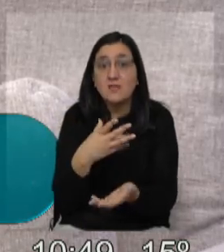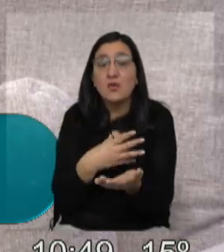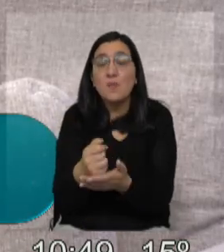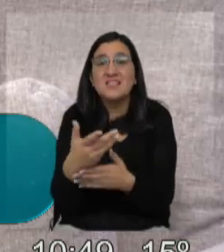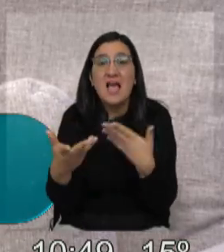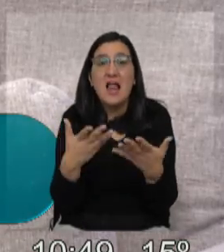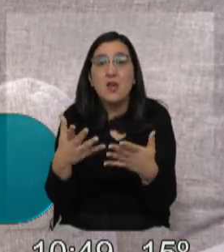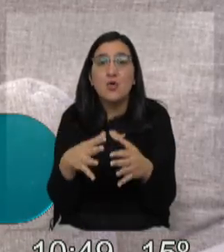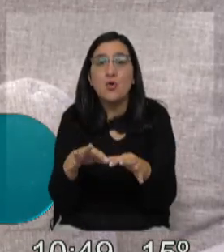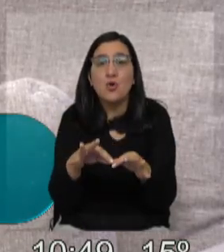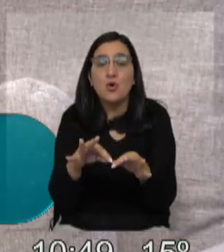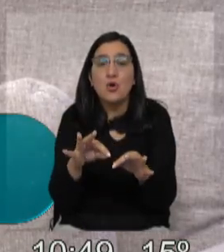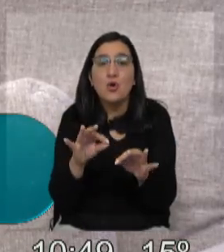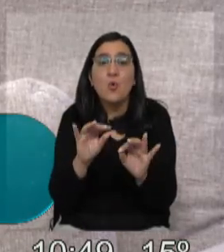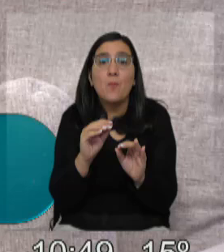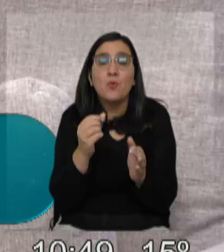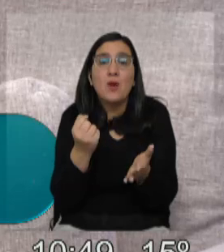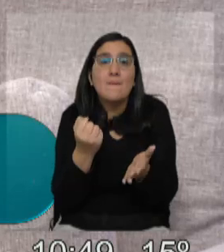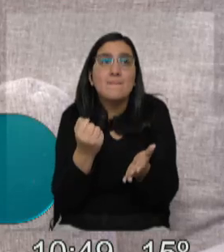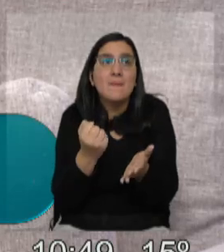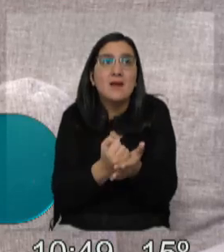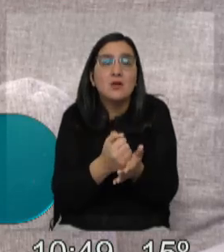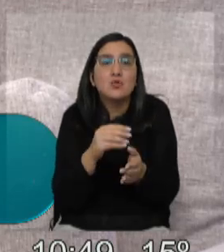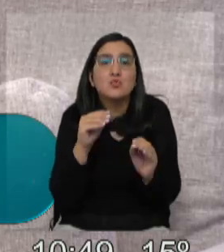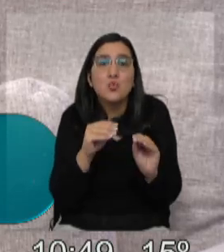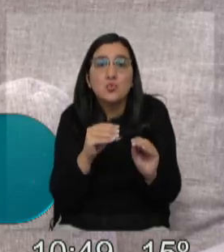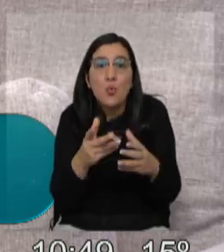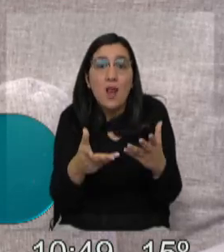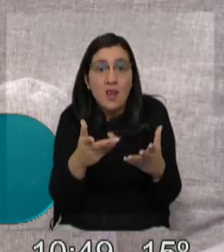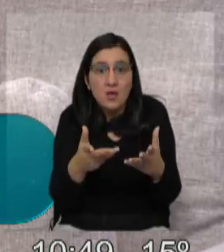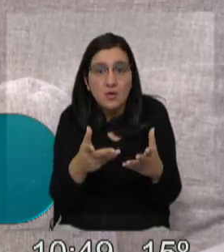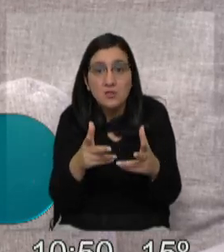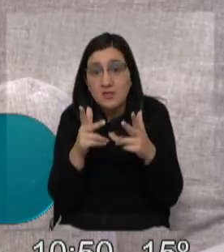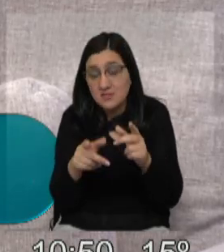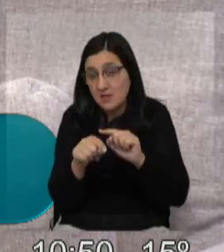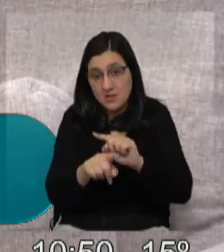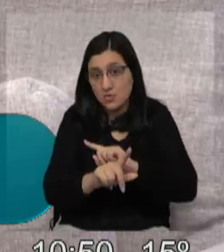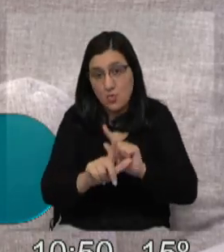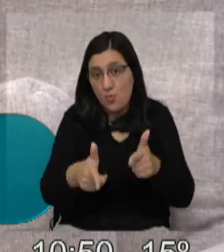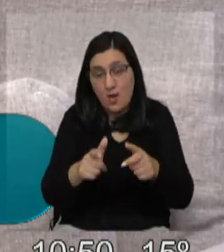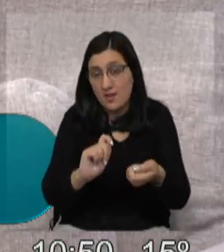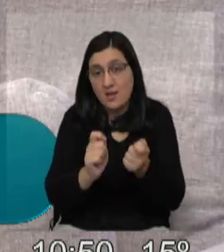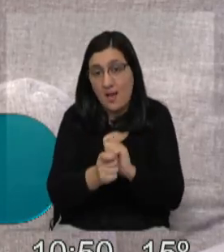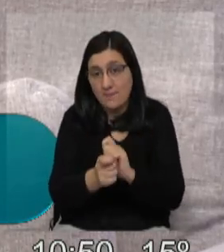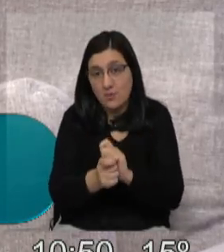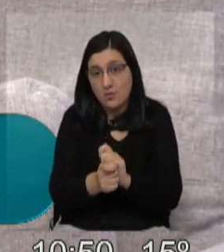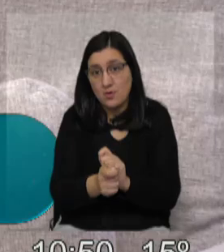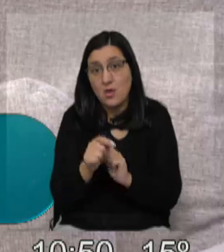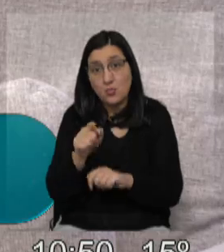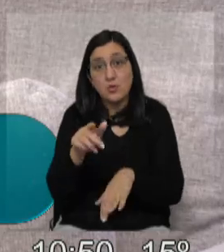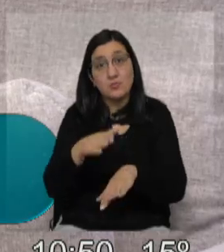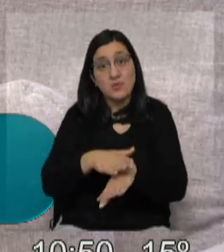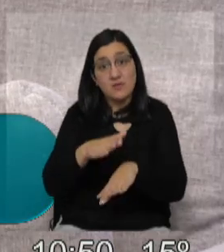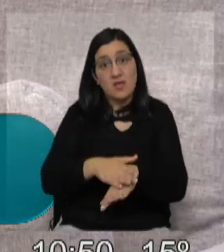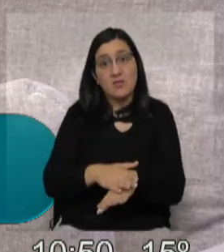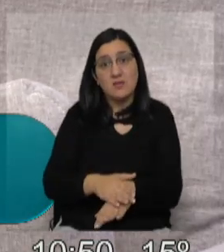está hasta levemente marcado de maquillaje, te dicen, esto no tiene cambio, te lo llevas bajo tu responsabilidad.